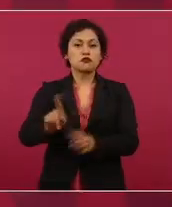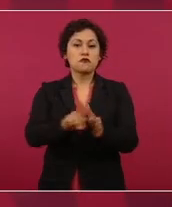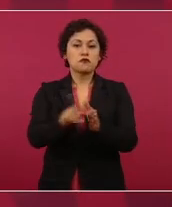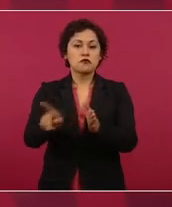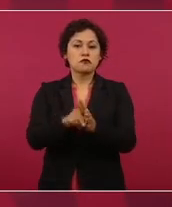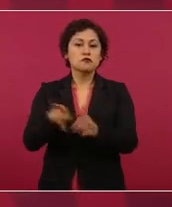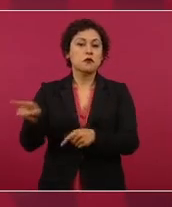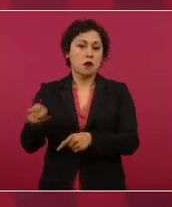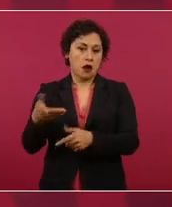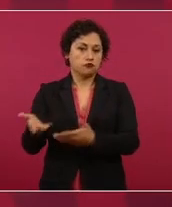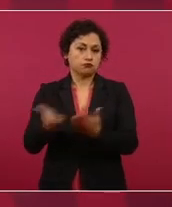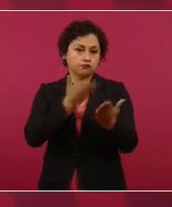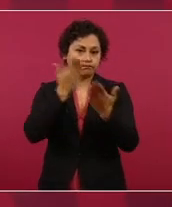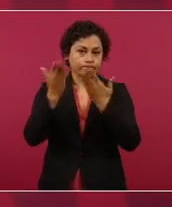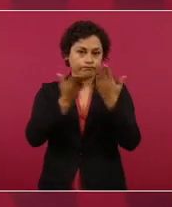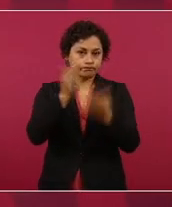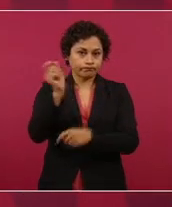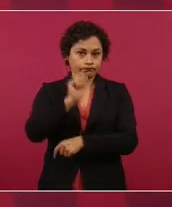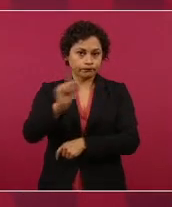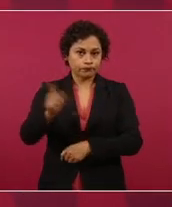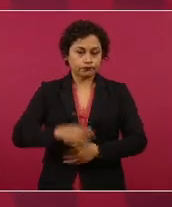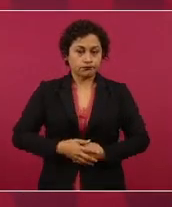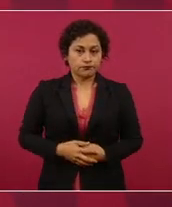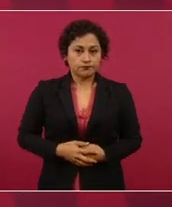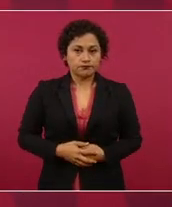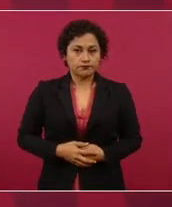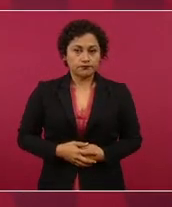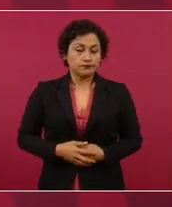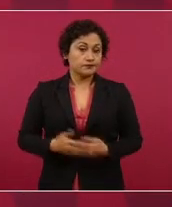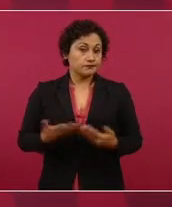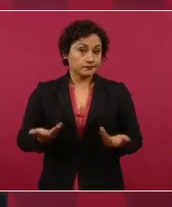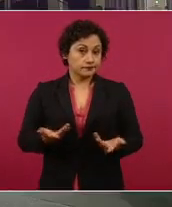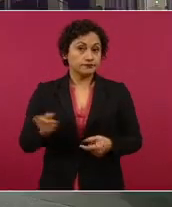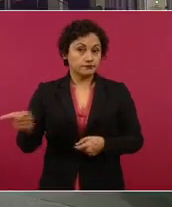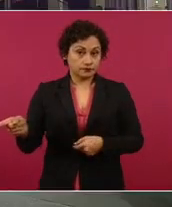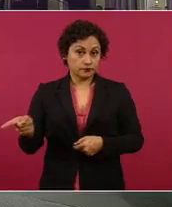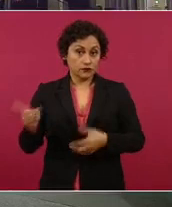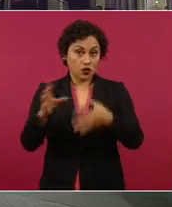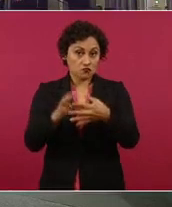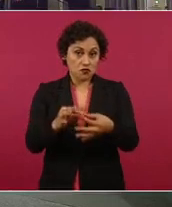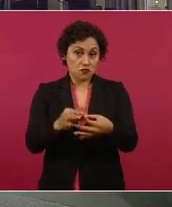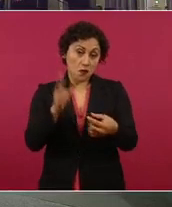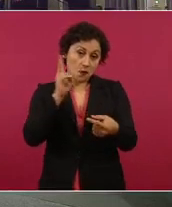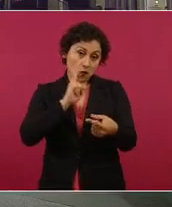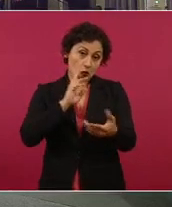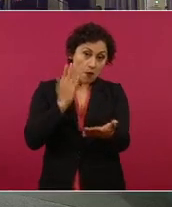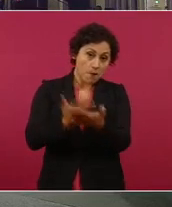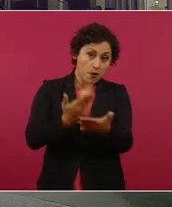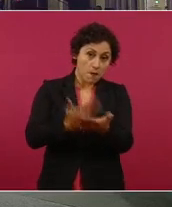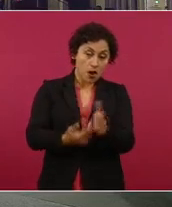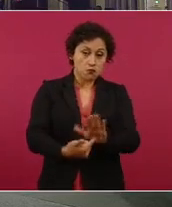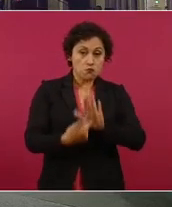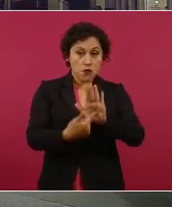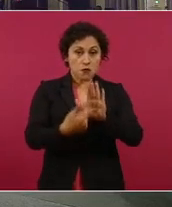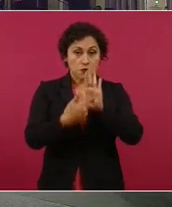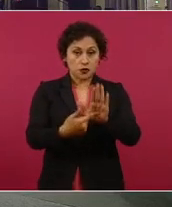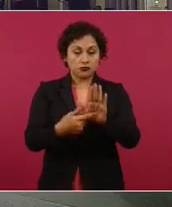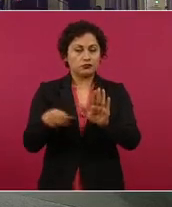preparada, pues está bien documentado, y como él mismo lo